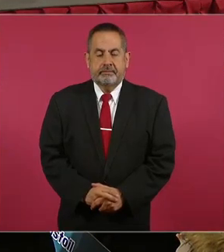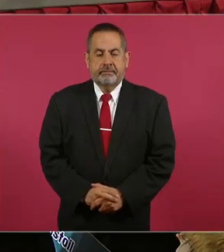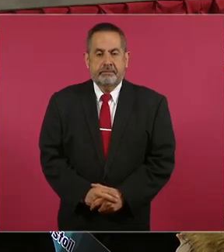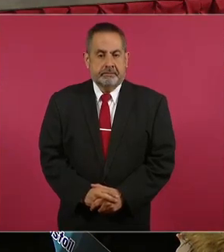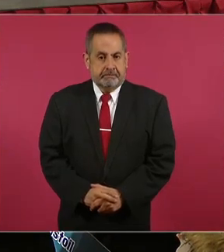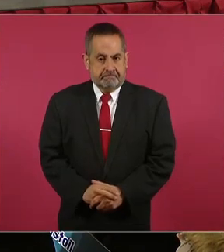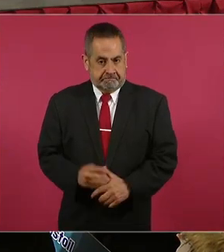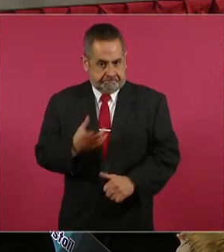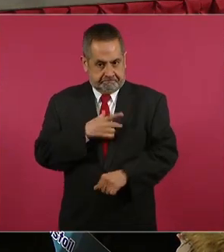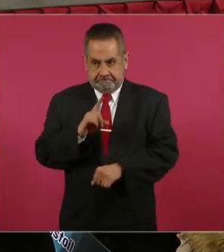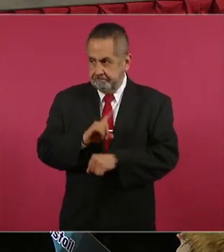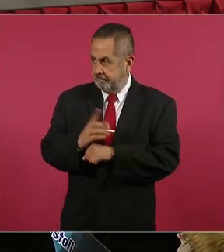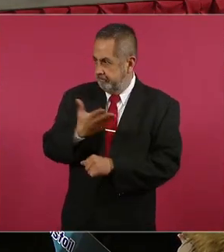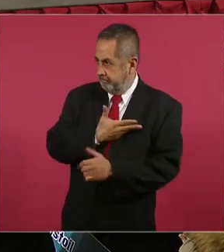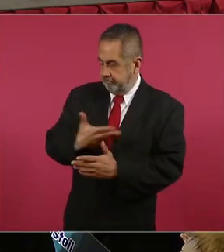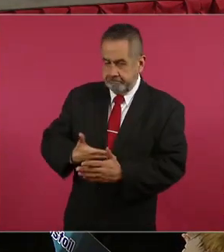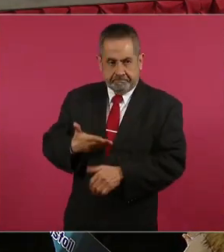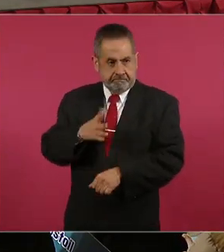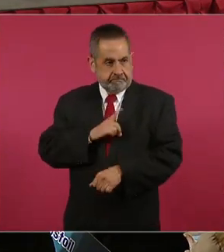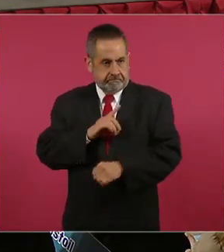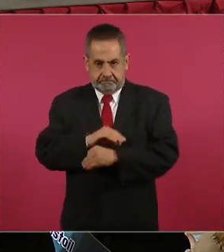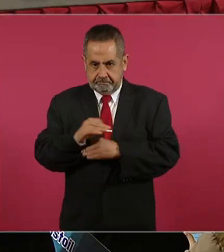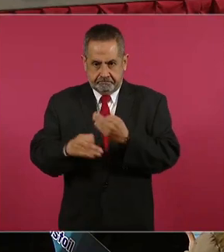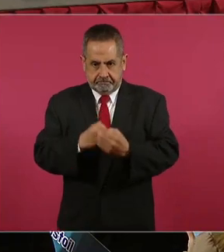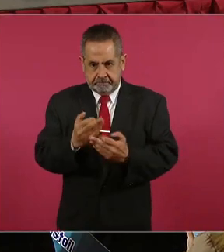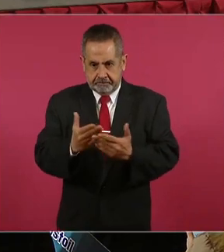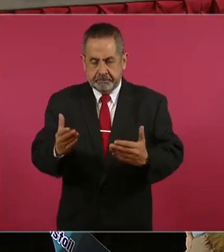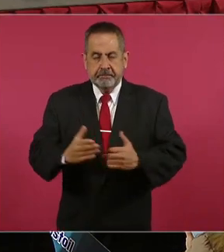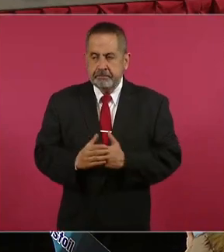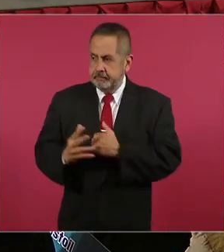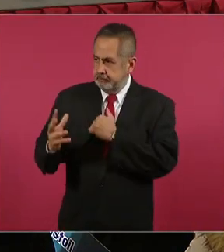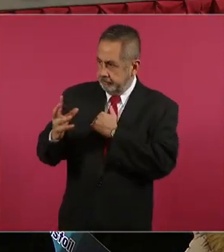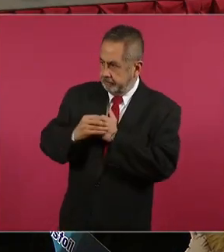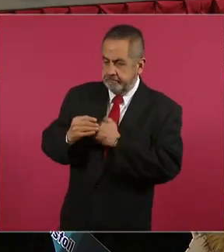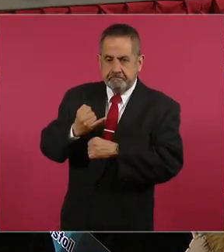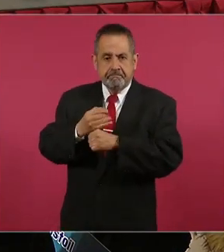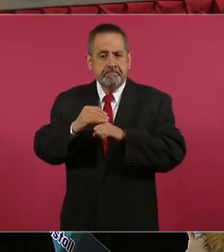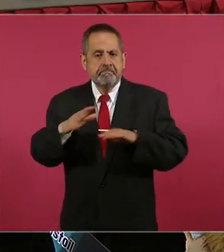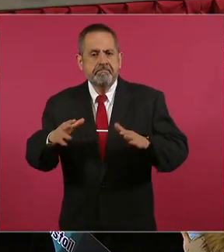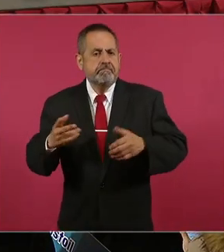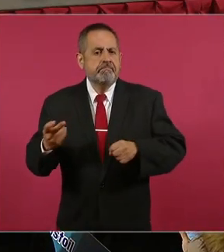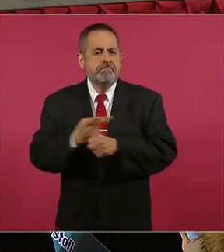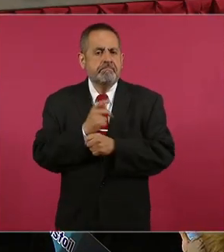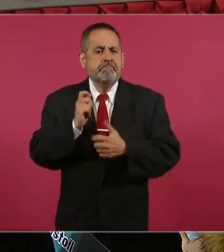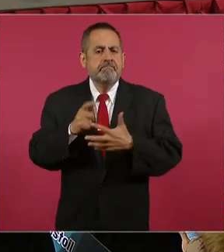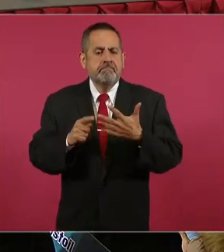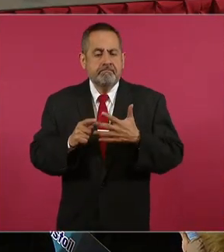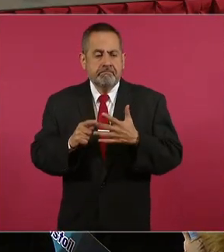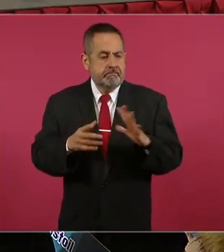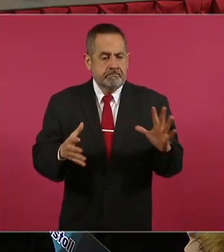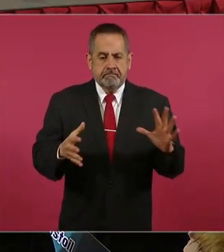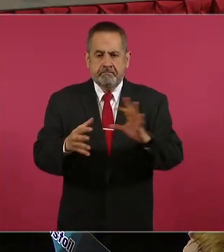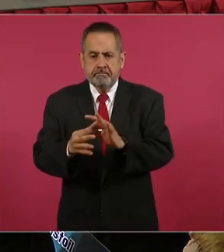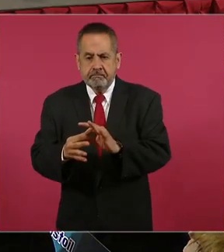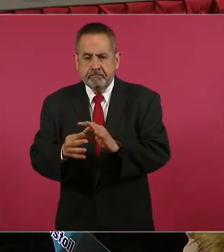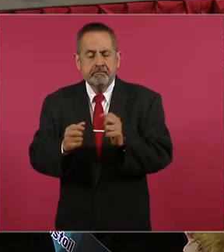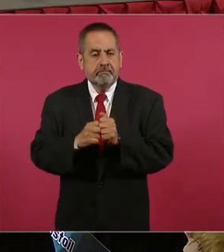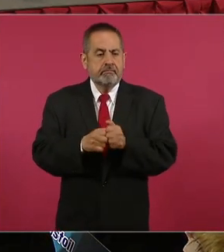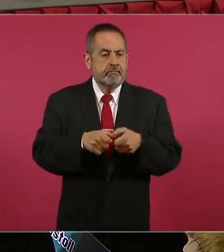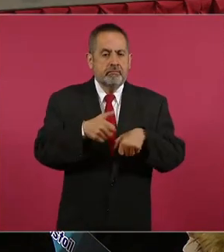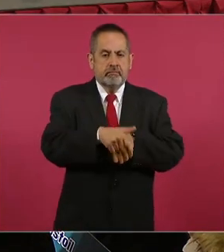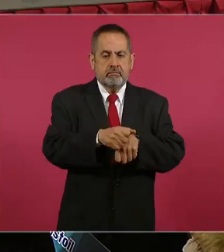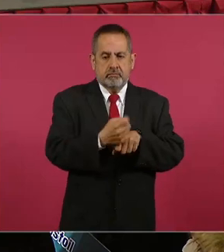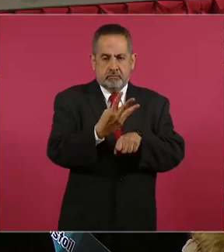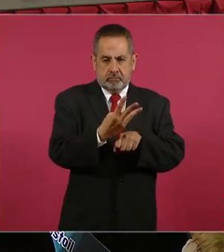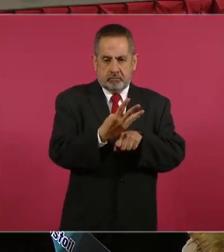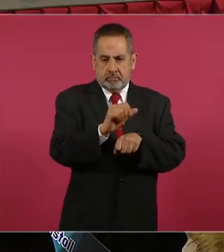Buenos días, señor presidente. Buenos días a todos. Señor presidente, con su permiso, informaré sobre los avances de la interconexión que tenemos en el tramo 4